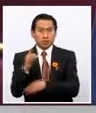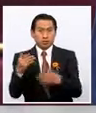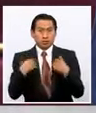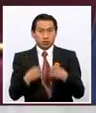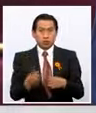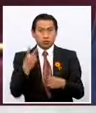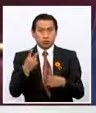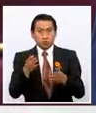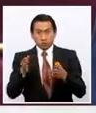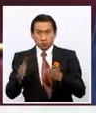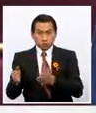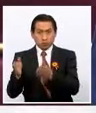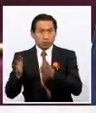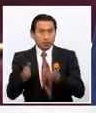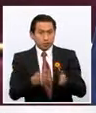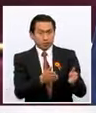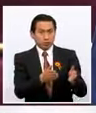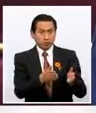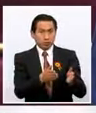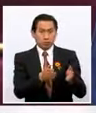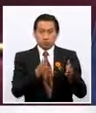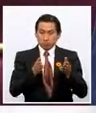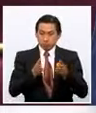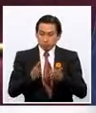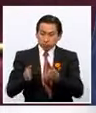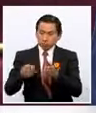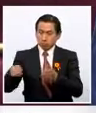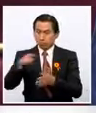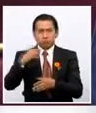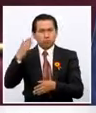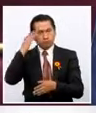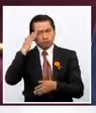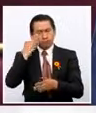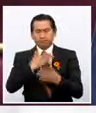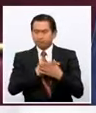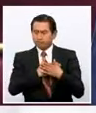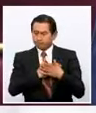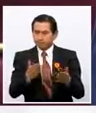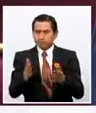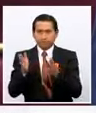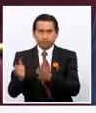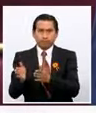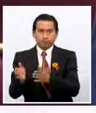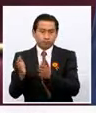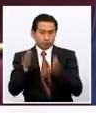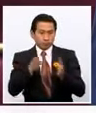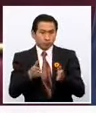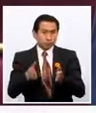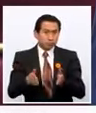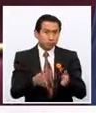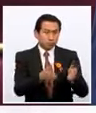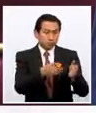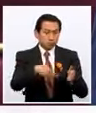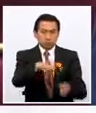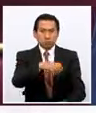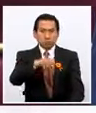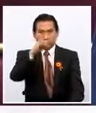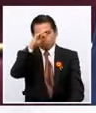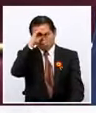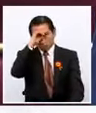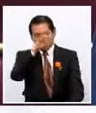el camino de los que saben hacer solidaridad y el camino de los que no saben